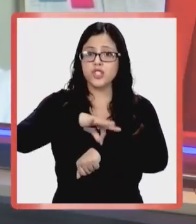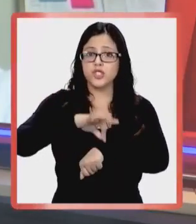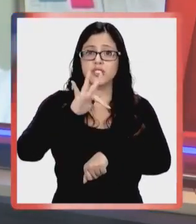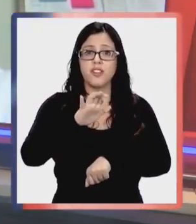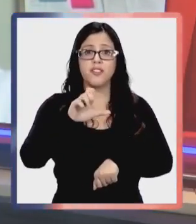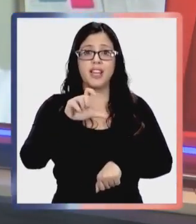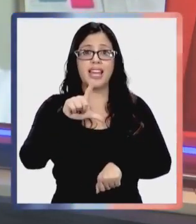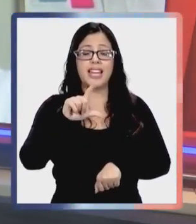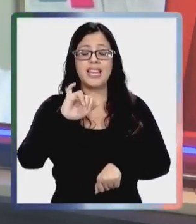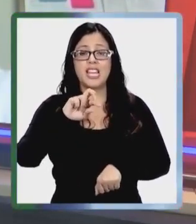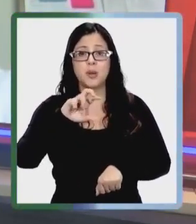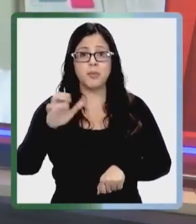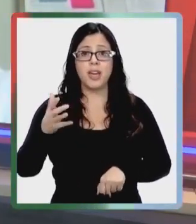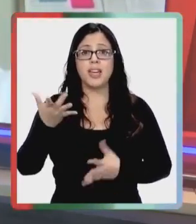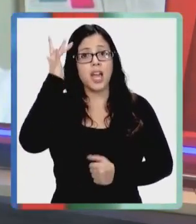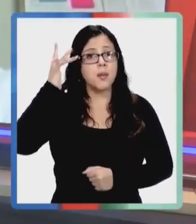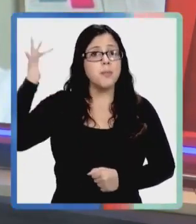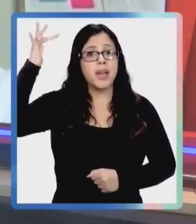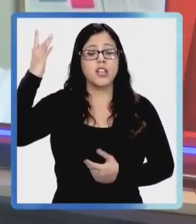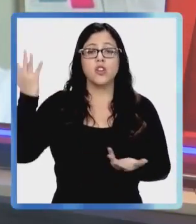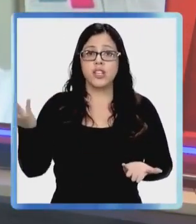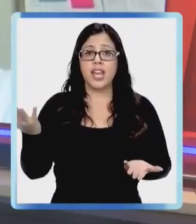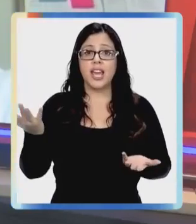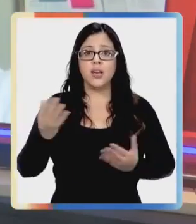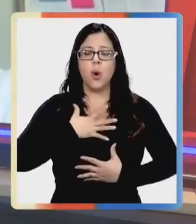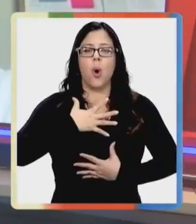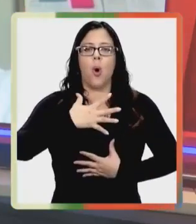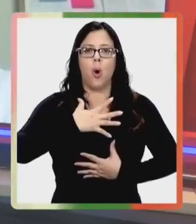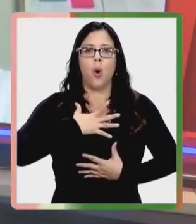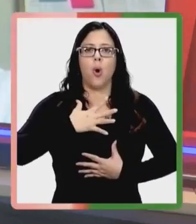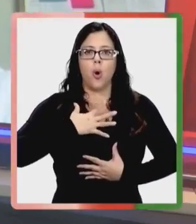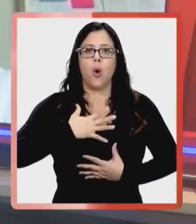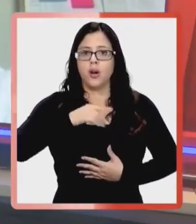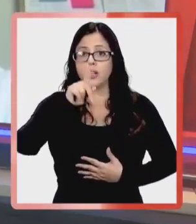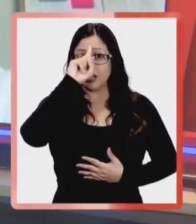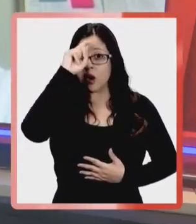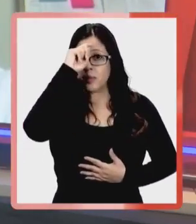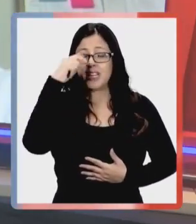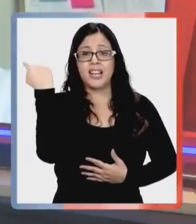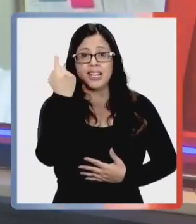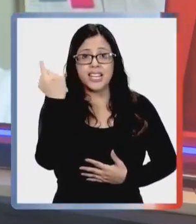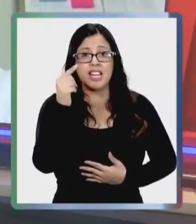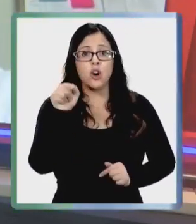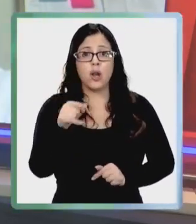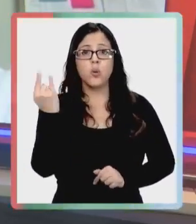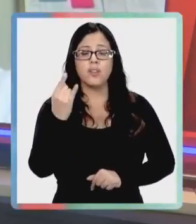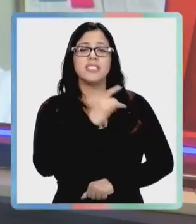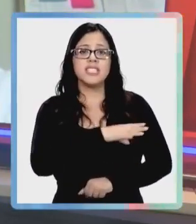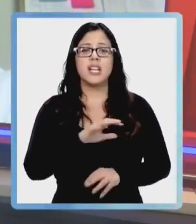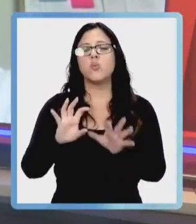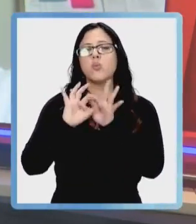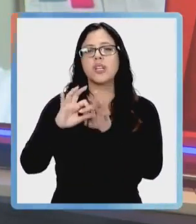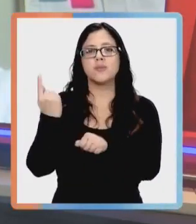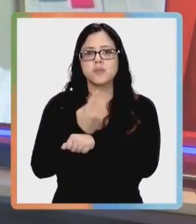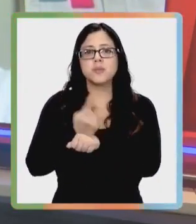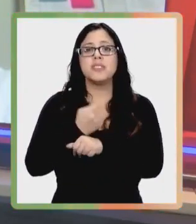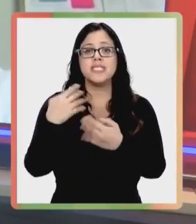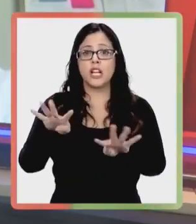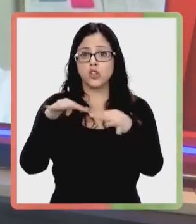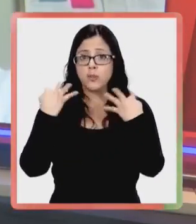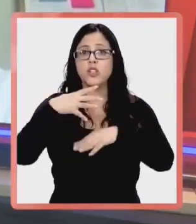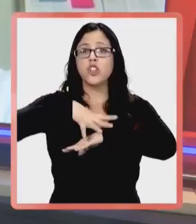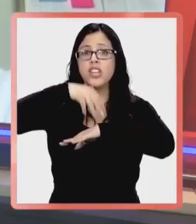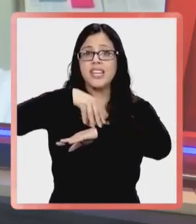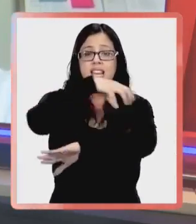el doctor Felipe Rivera, experto broncopulmonar del Hospital Clínico de la Universidad de Chile. Y nuevamente le quiero dar las gracias por esta conversación. Doctor, nos están viendo desde